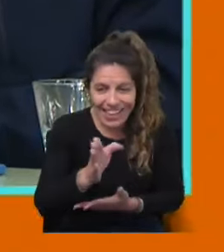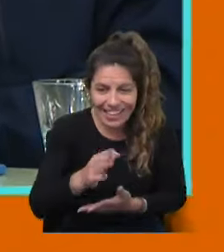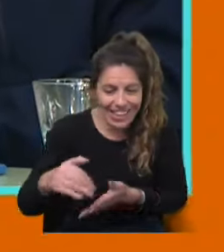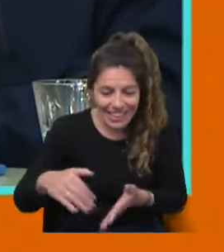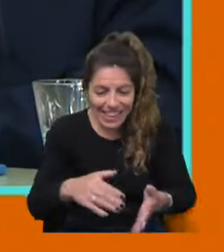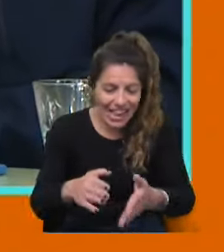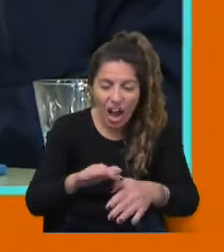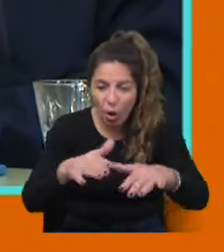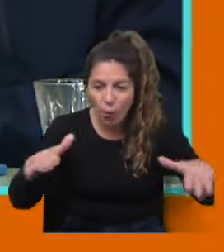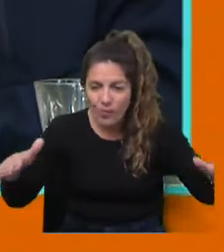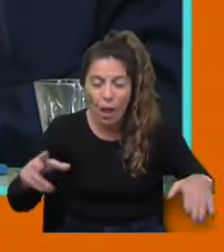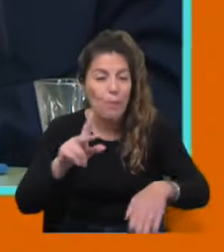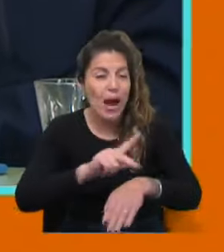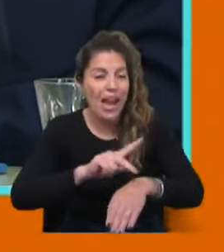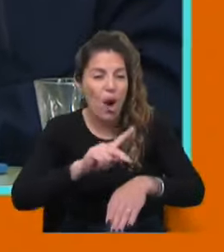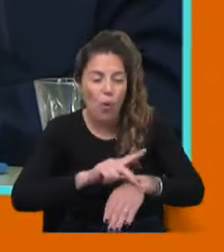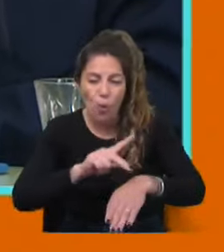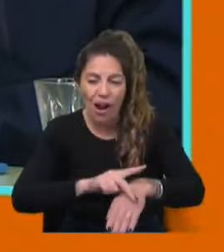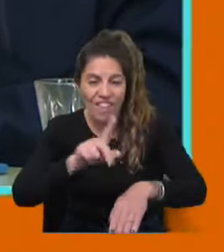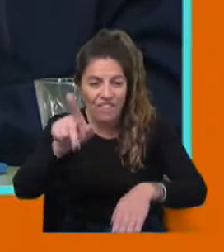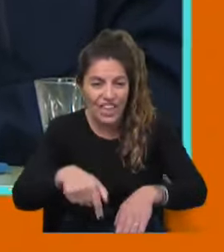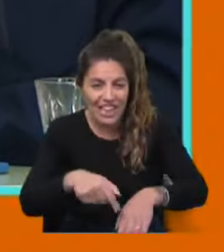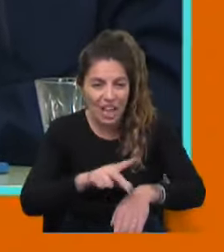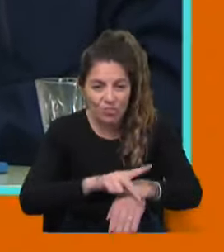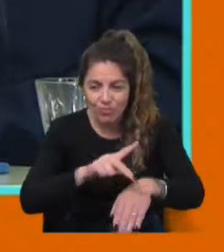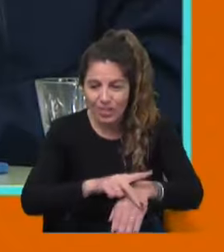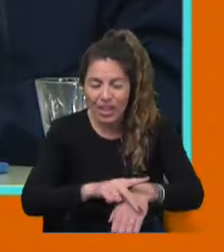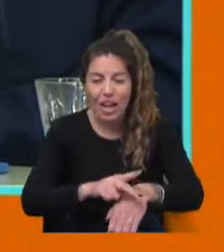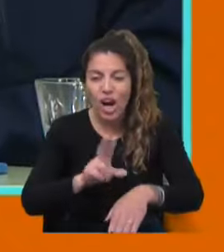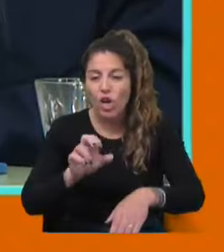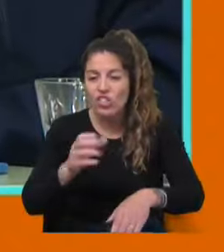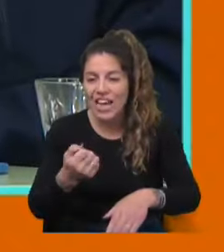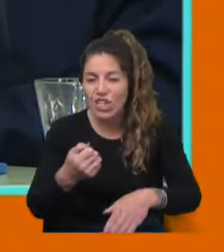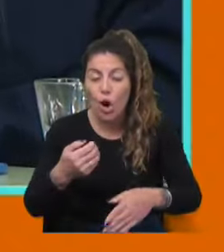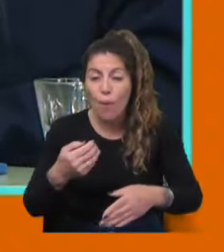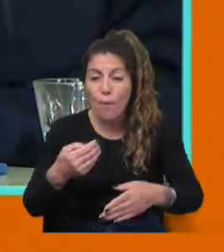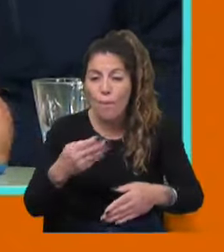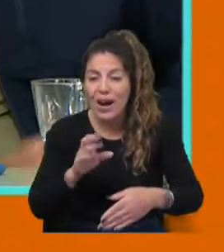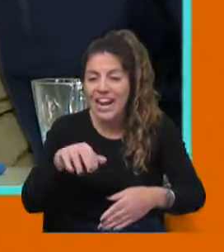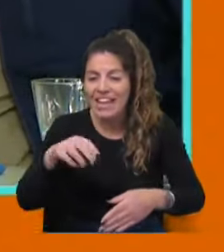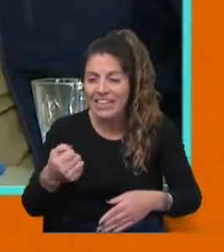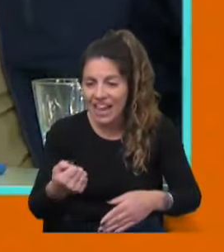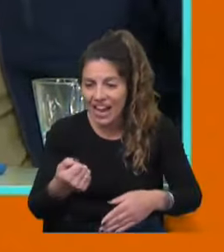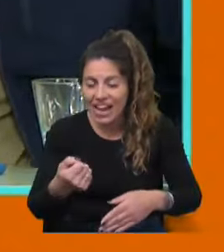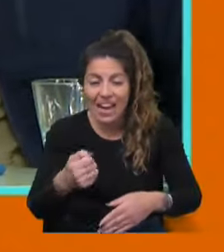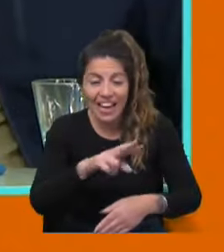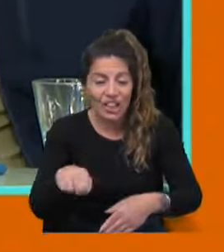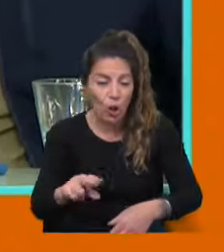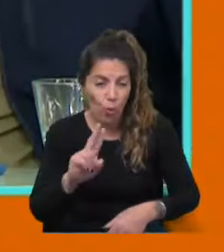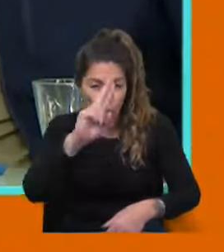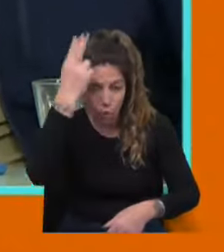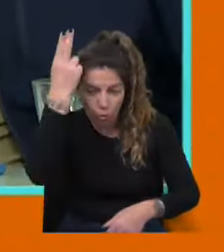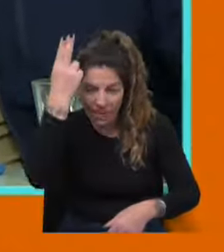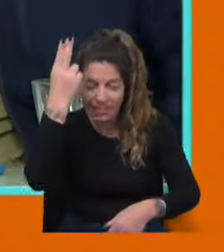hidrovía Paraguay. O sea, viene toda la hidrovía hasta Rosario, Paraná, viene el río Uruguay,